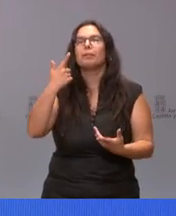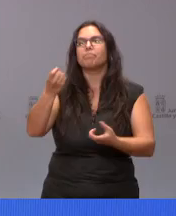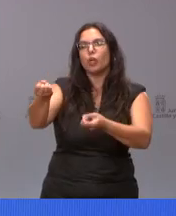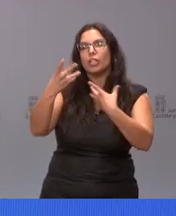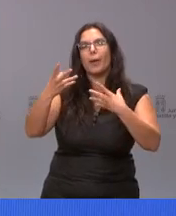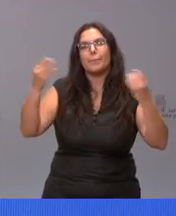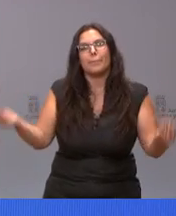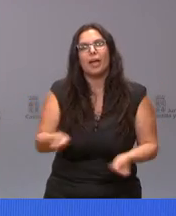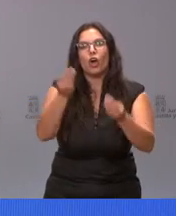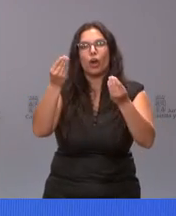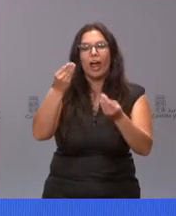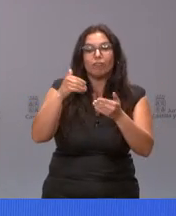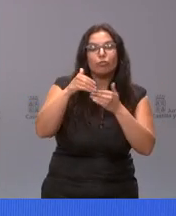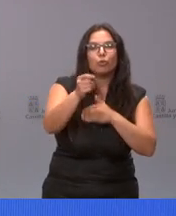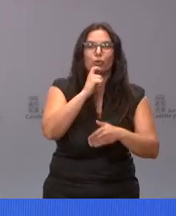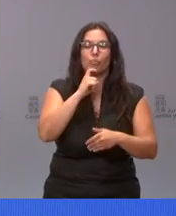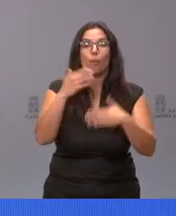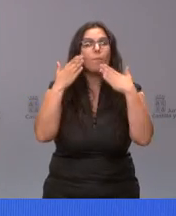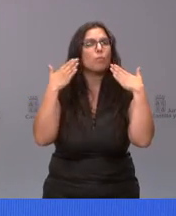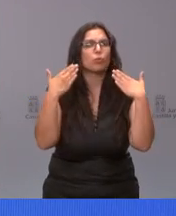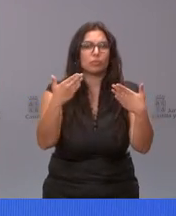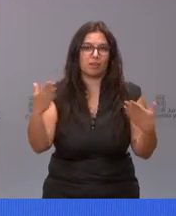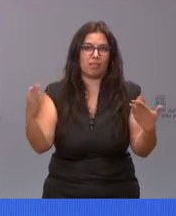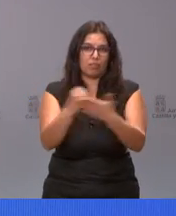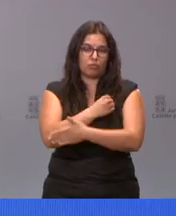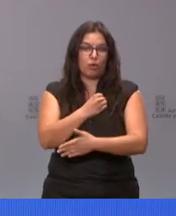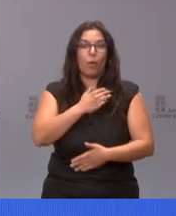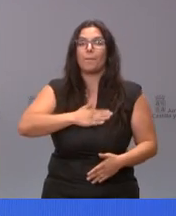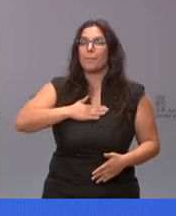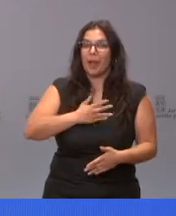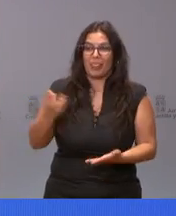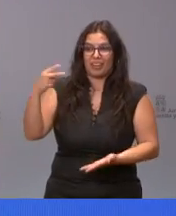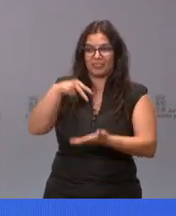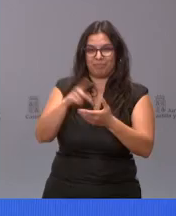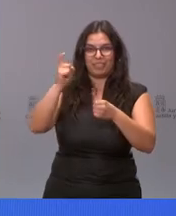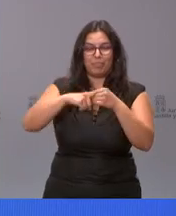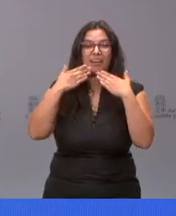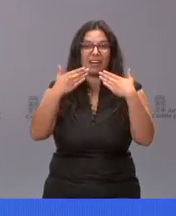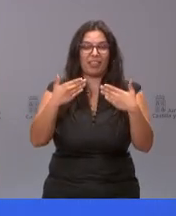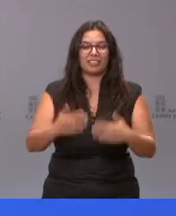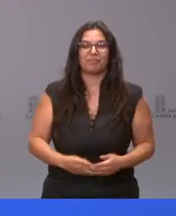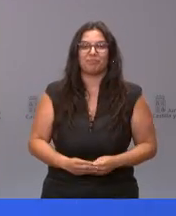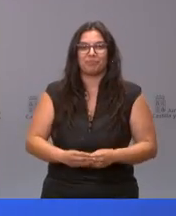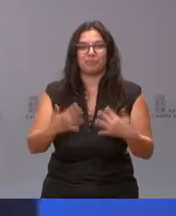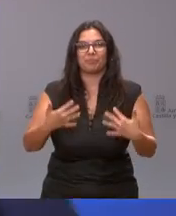mejorar las expectativas de futuro. Muchísimas gracias a todos. Ha sido un placer estar con ustedes. Muchas gracias.